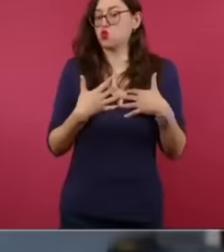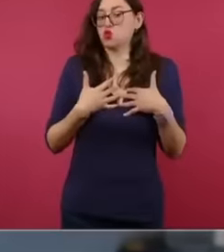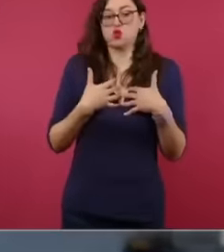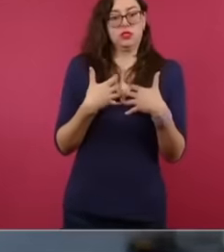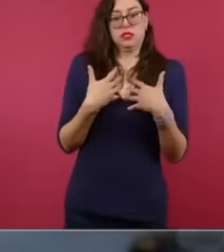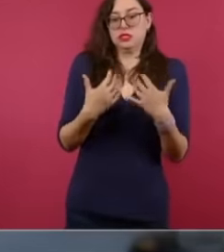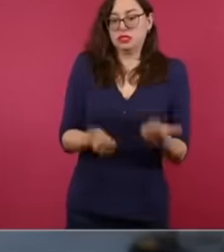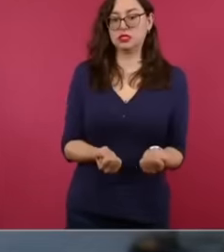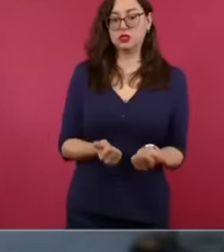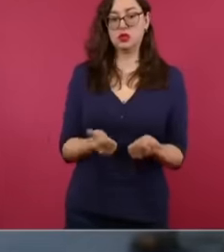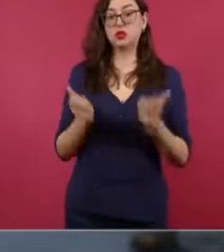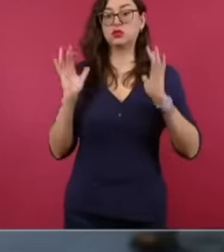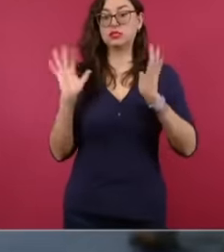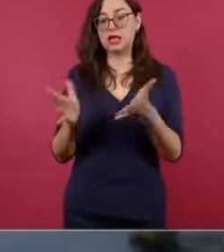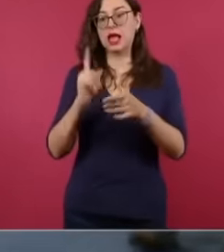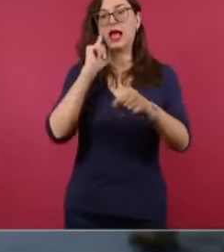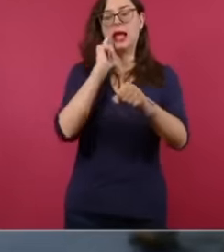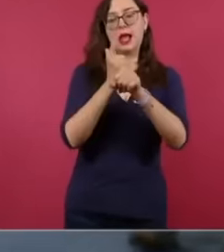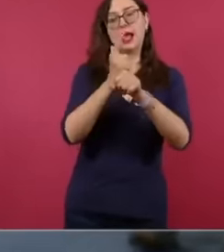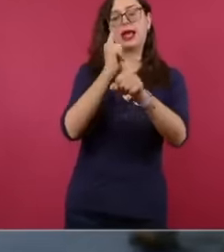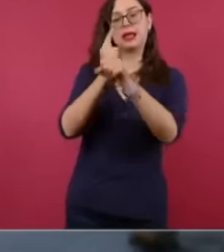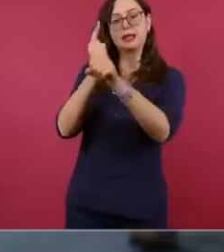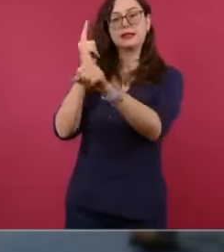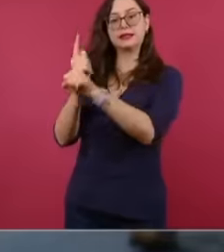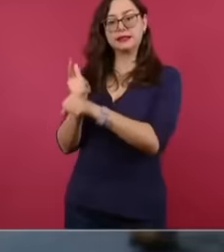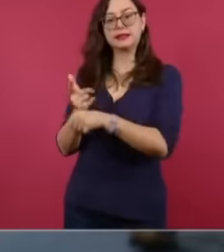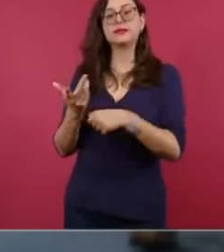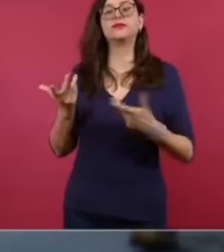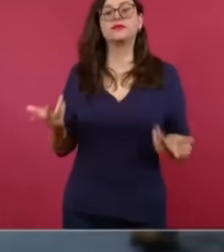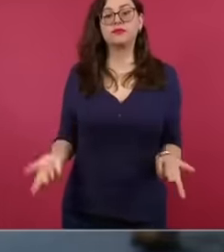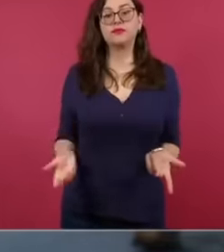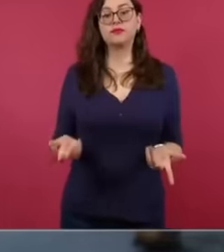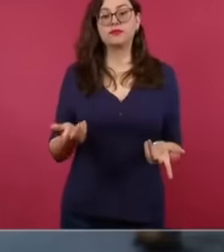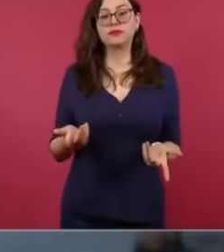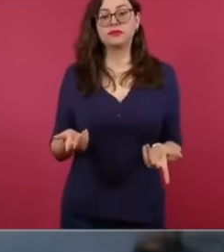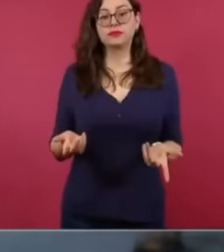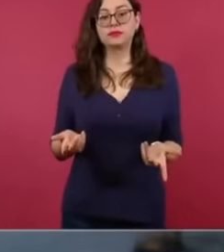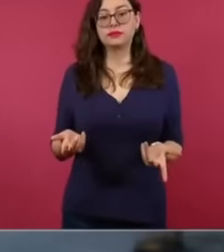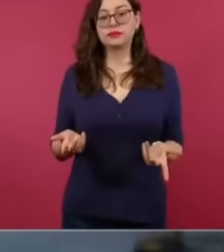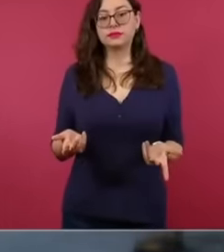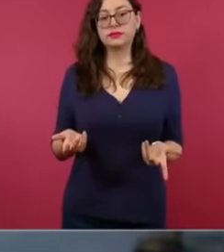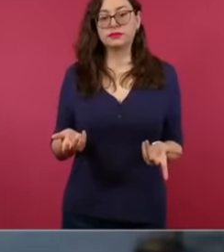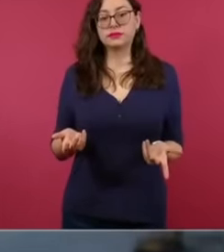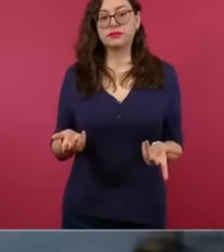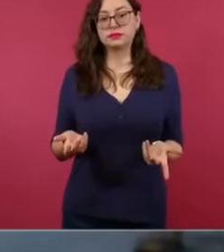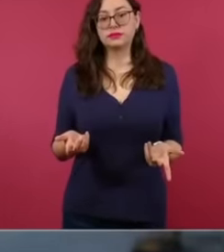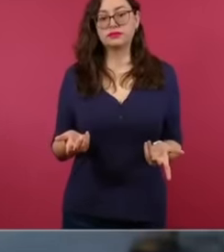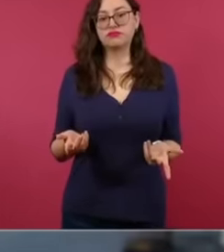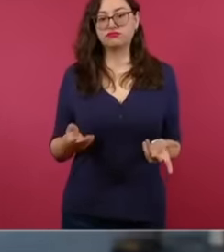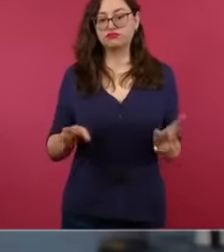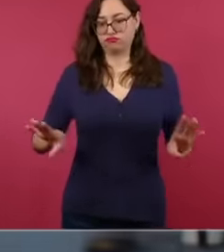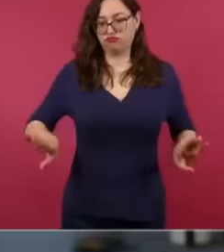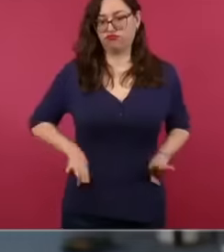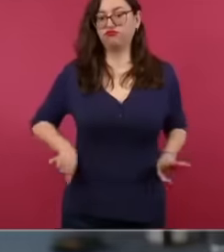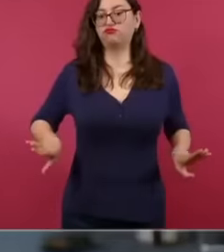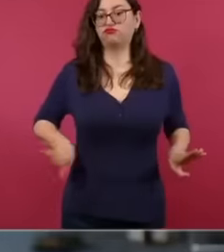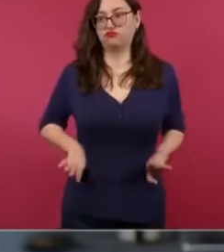sacando el cobre, como ya llevan 3 años ahí, ya están sacando el cobre, ya están pues haciendo de las